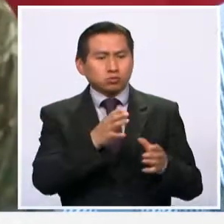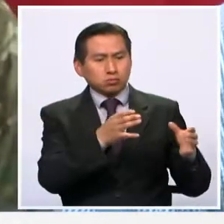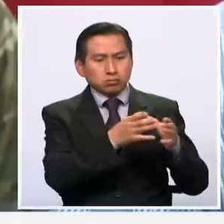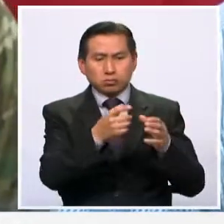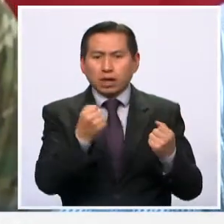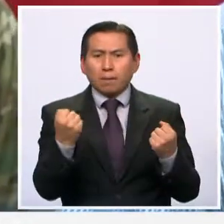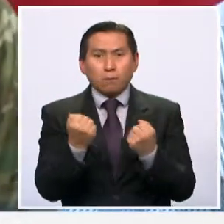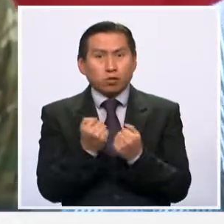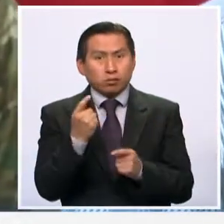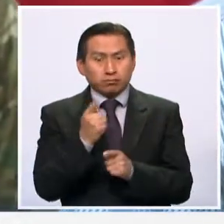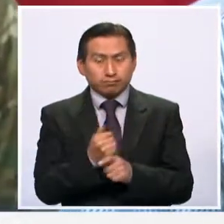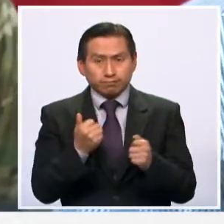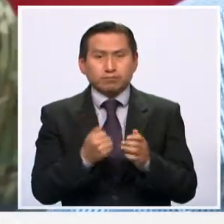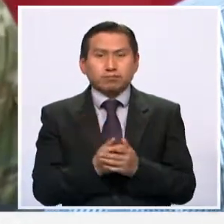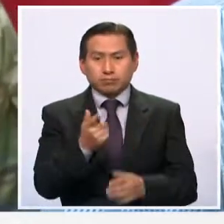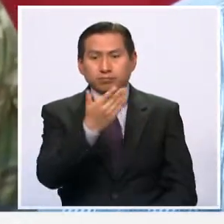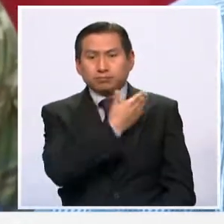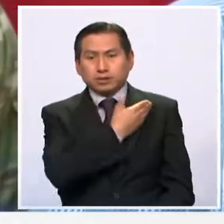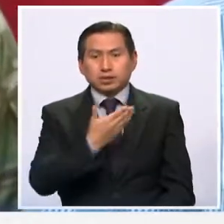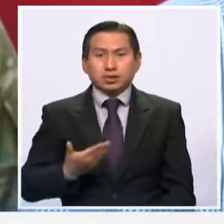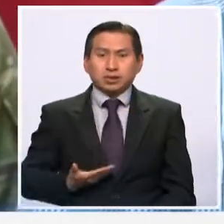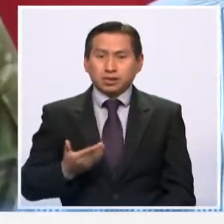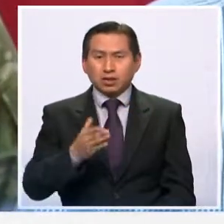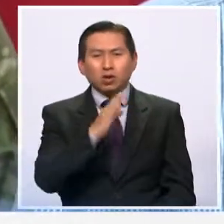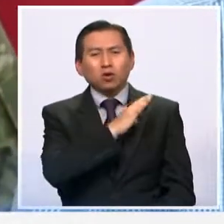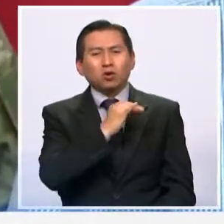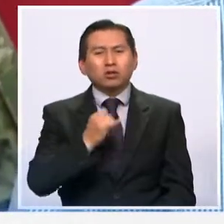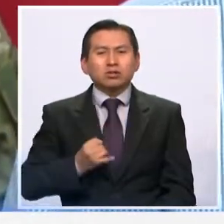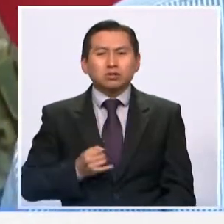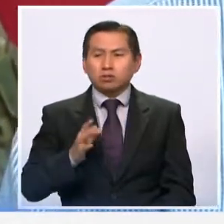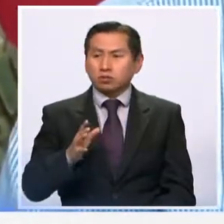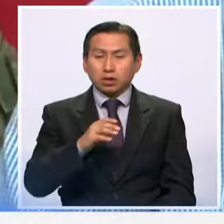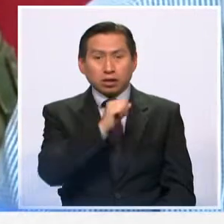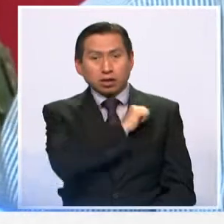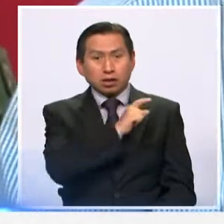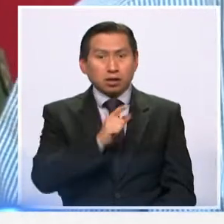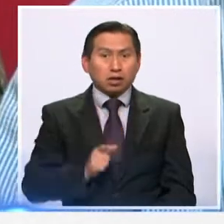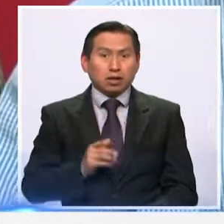apoyan, al presidente del consejo y al alcalde,